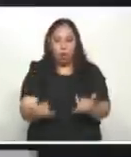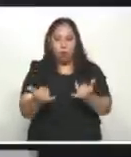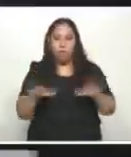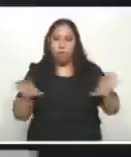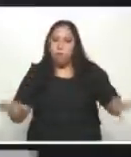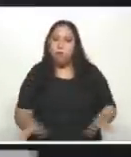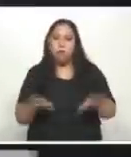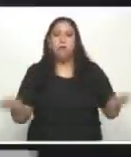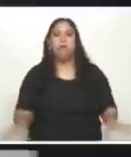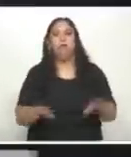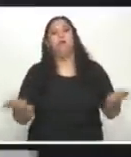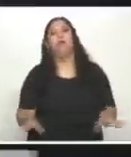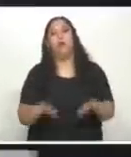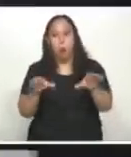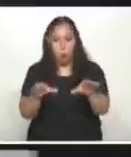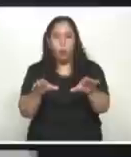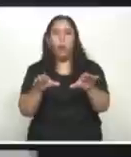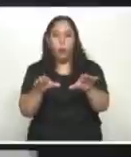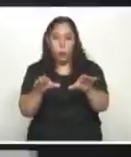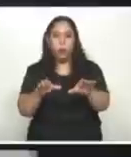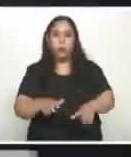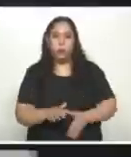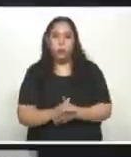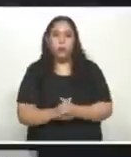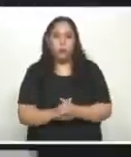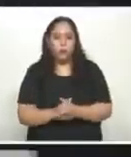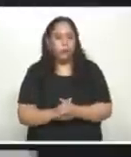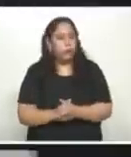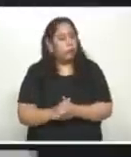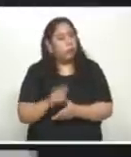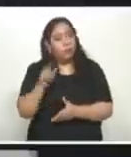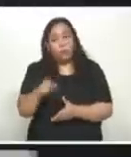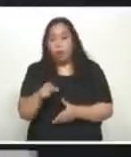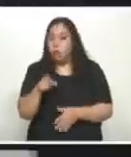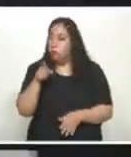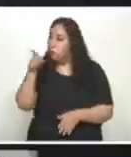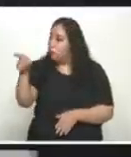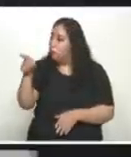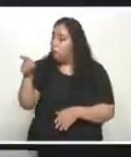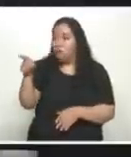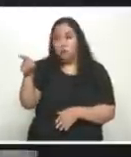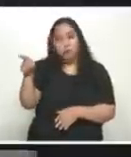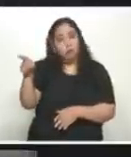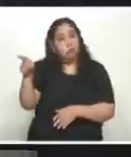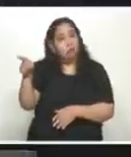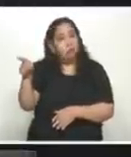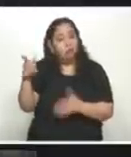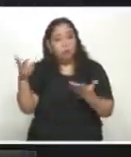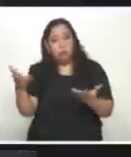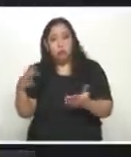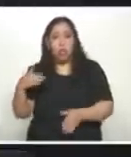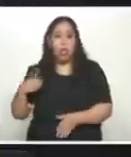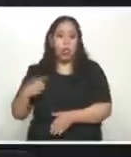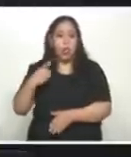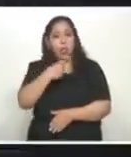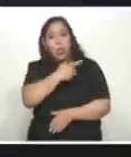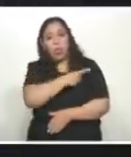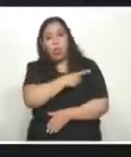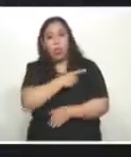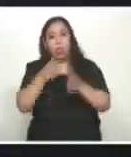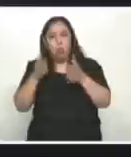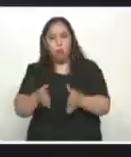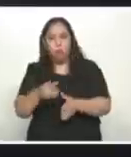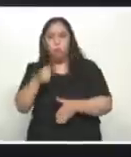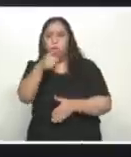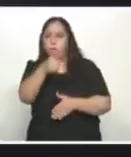acciones. Y eso es lo que hay que generar de conciencia en cada uno de los legisladores en el Congreso,